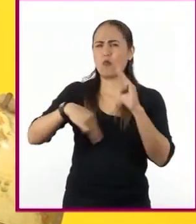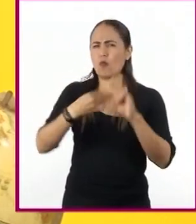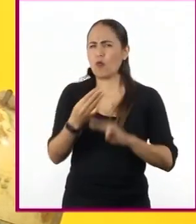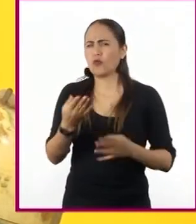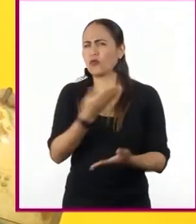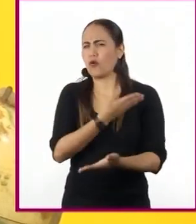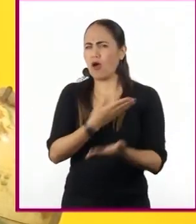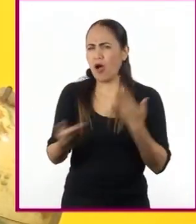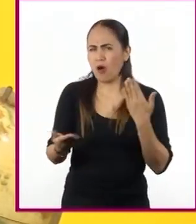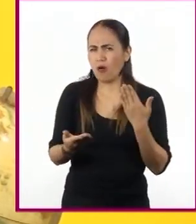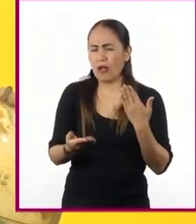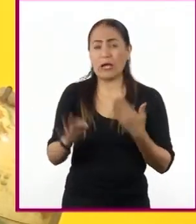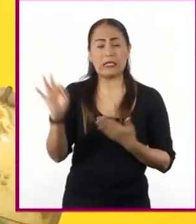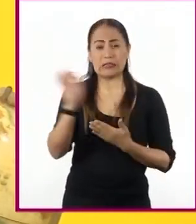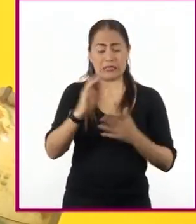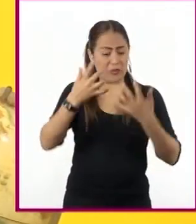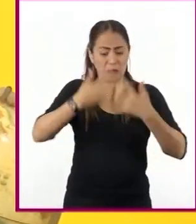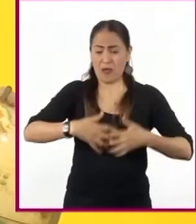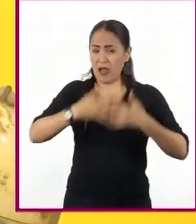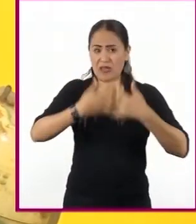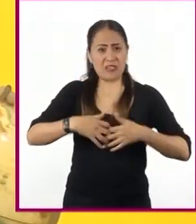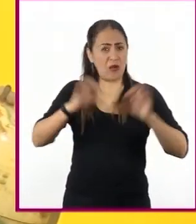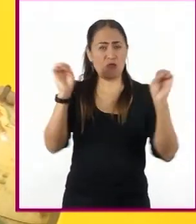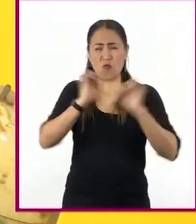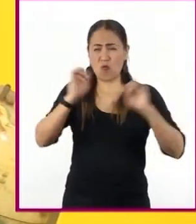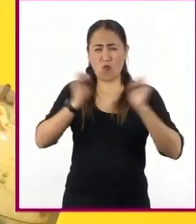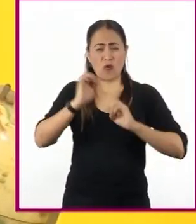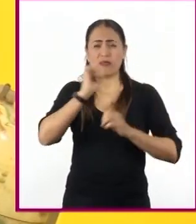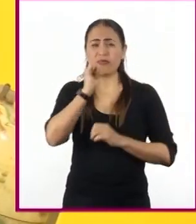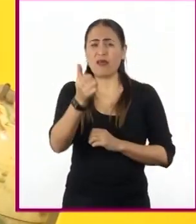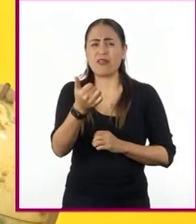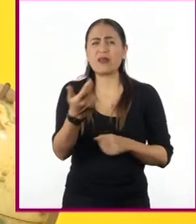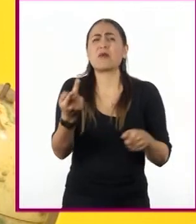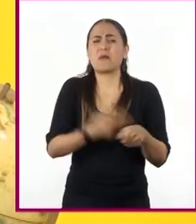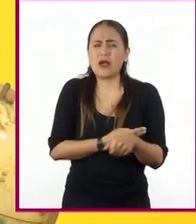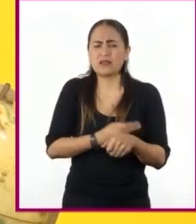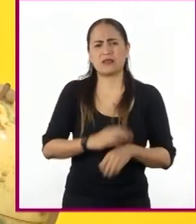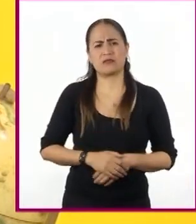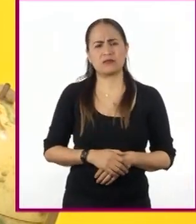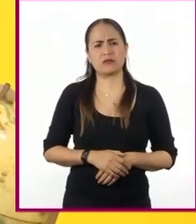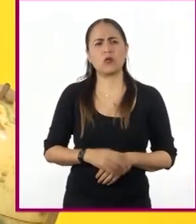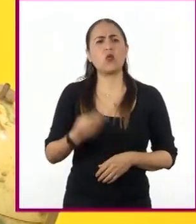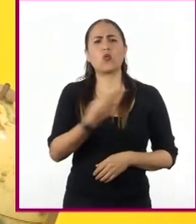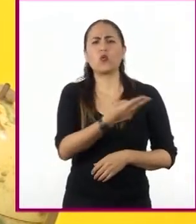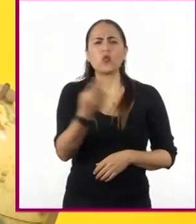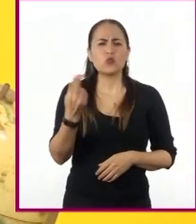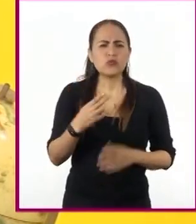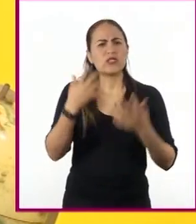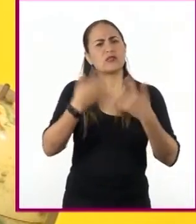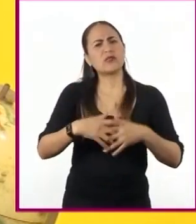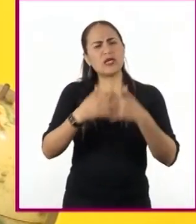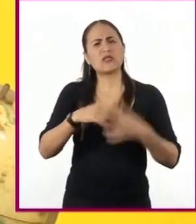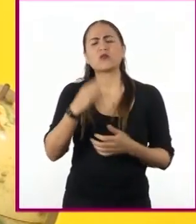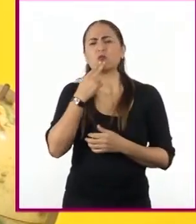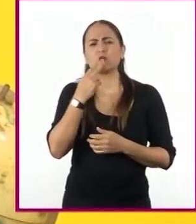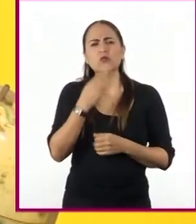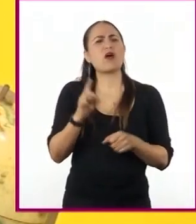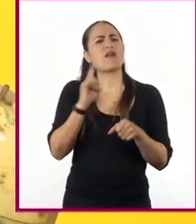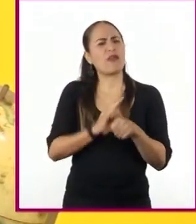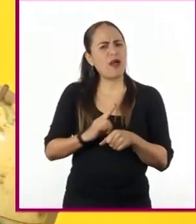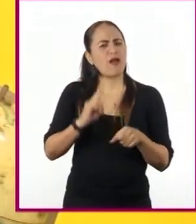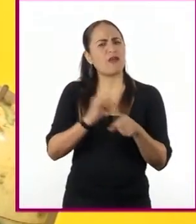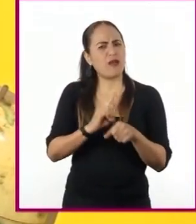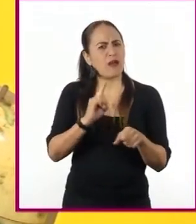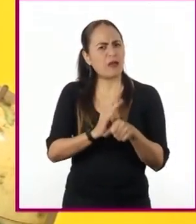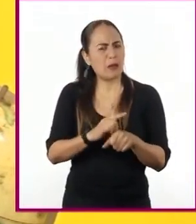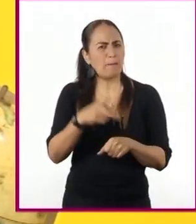actualmente si no existieran las máquinas? ¿Cuáles son algunas máquinas que usan en su día a día y qué pasaría